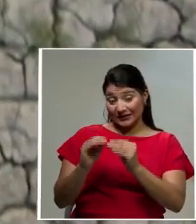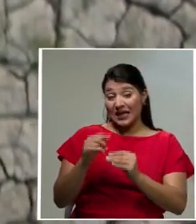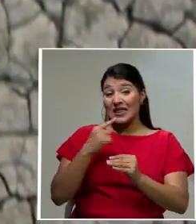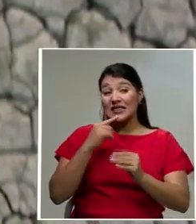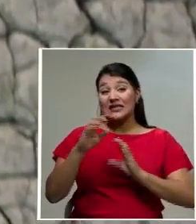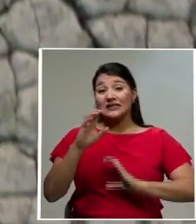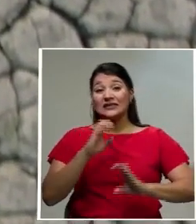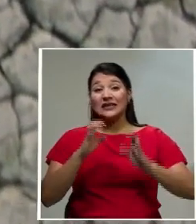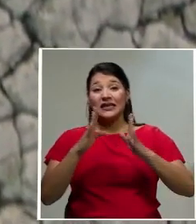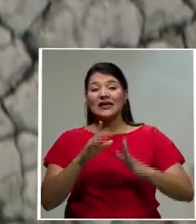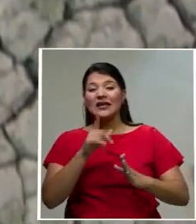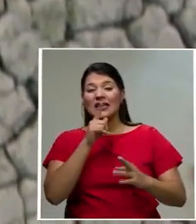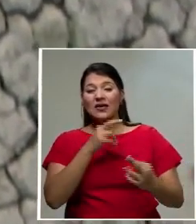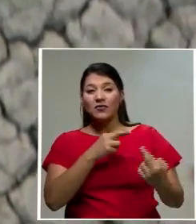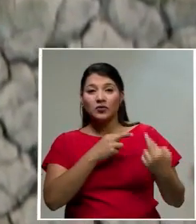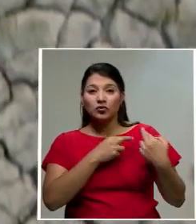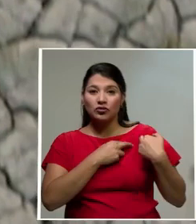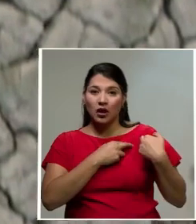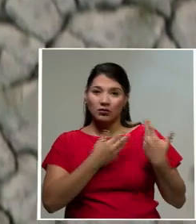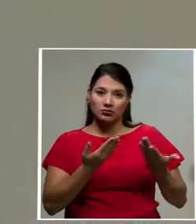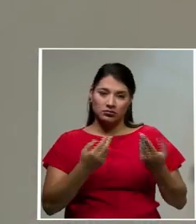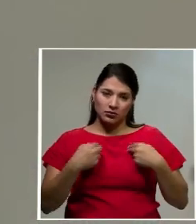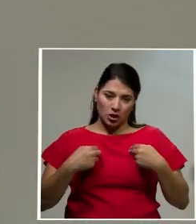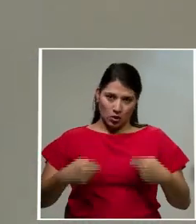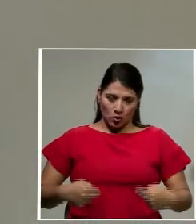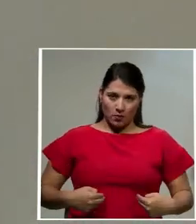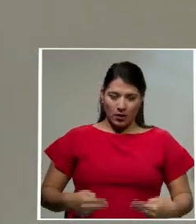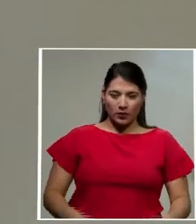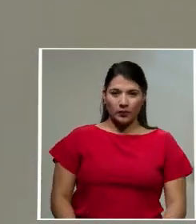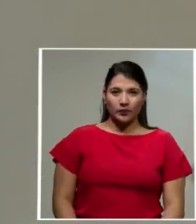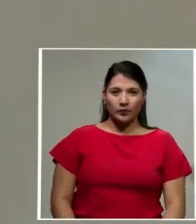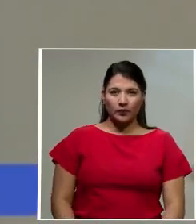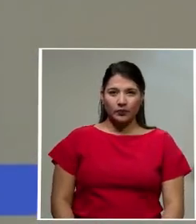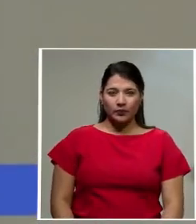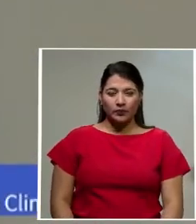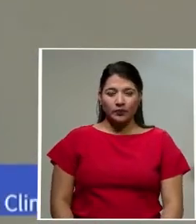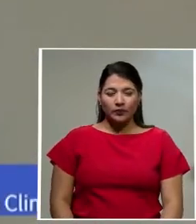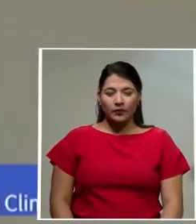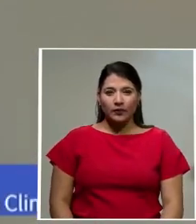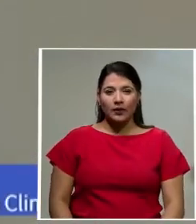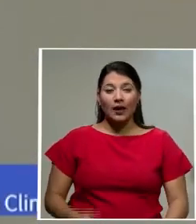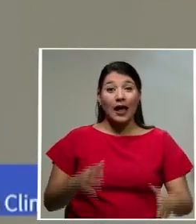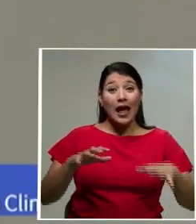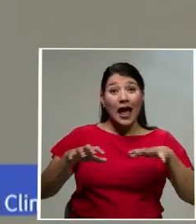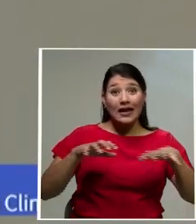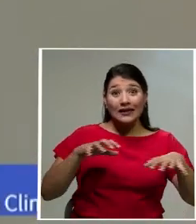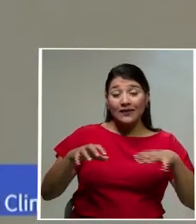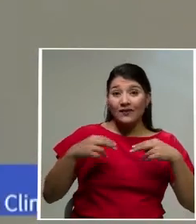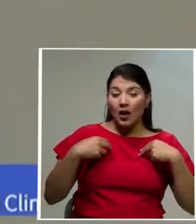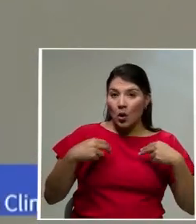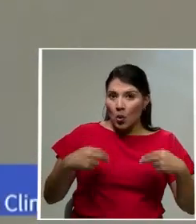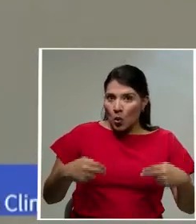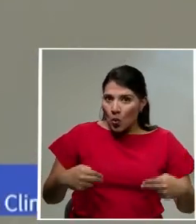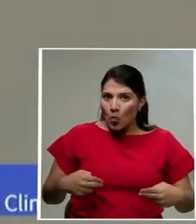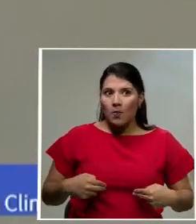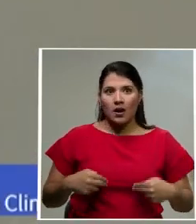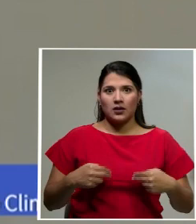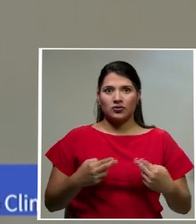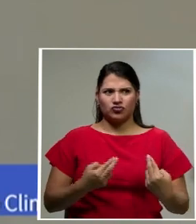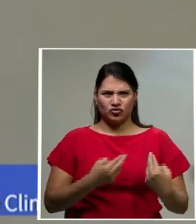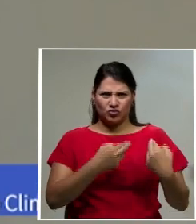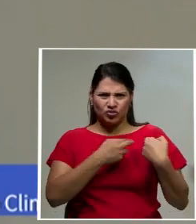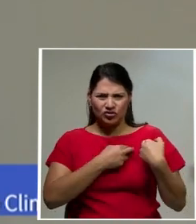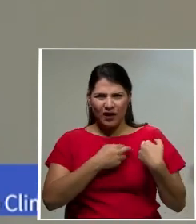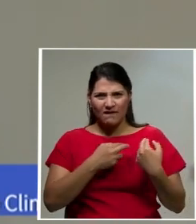al ser humano por estas alteraciones. Es indiscutible que las actividades humanas están provocando el cambio climático